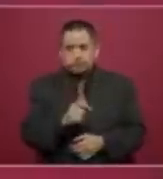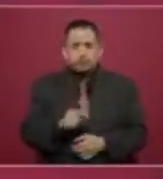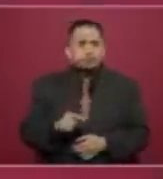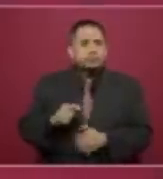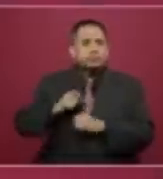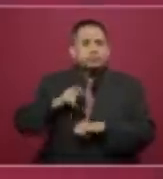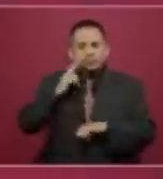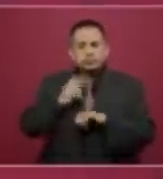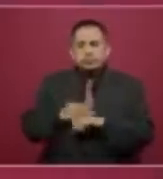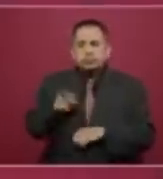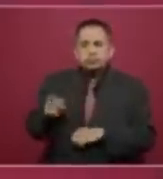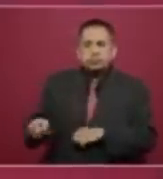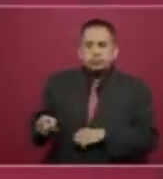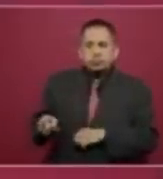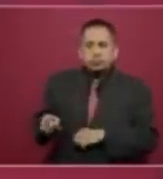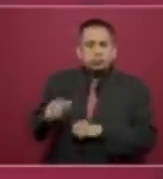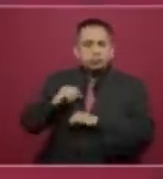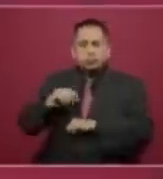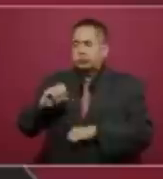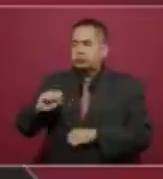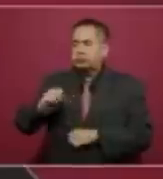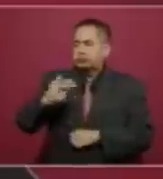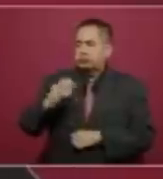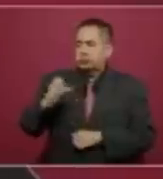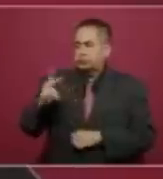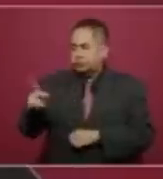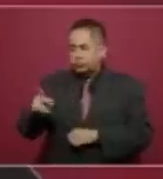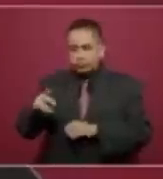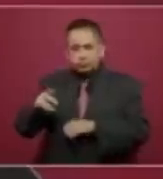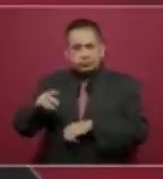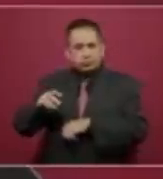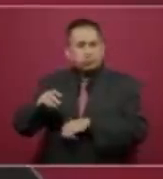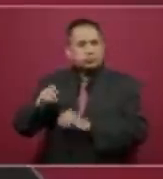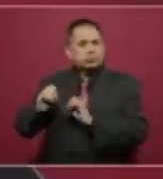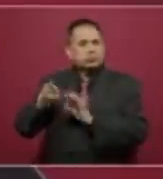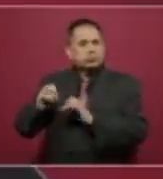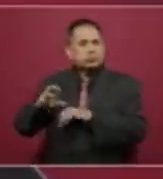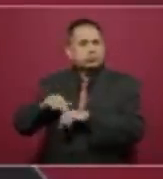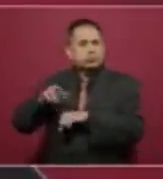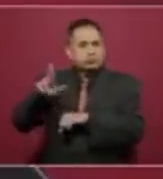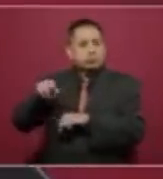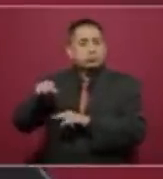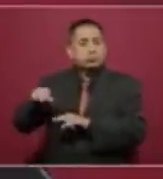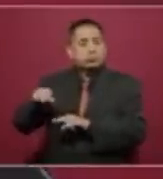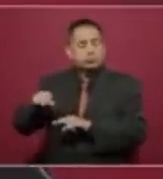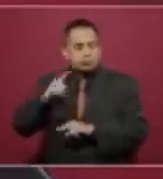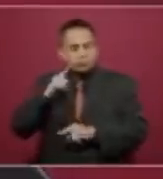tratando la Oficialía Mayor de Hacienda, que es la encargada de las compras,